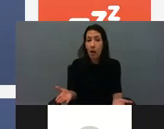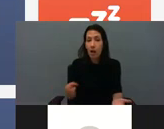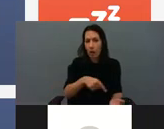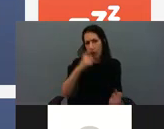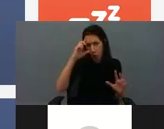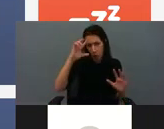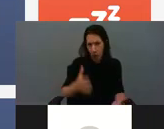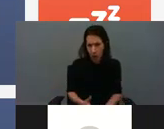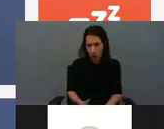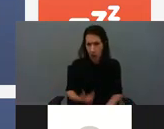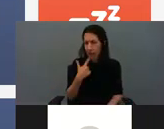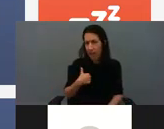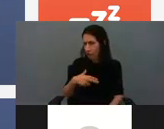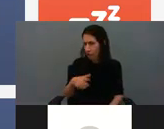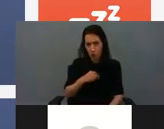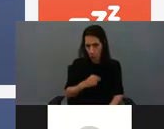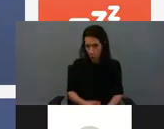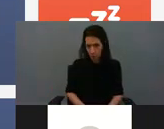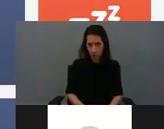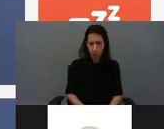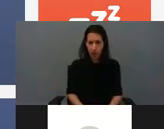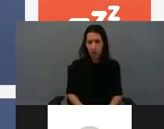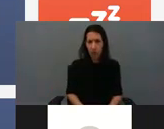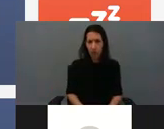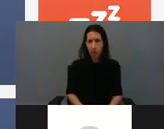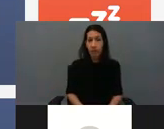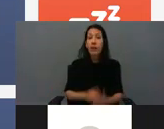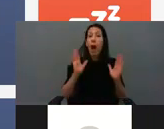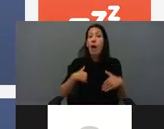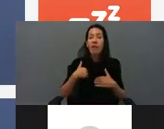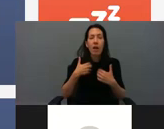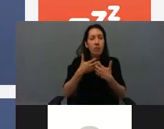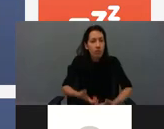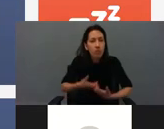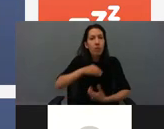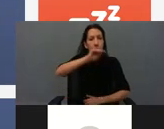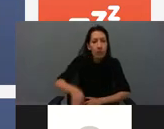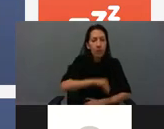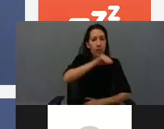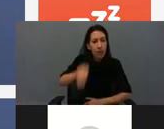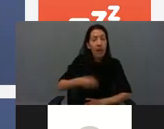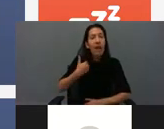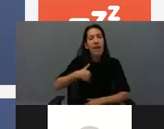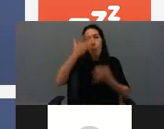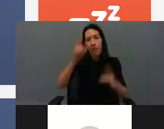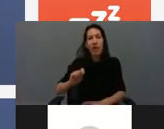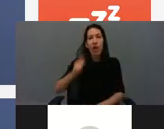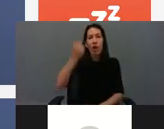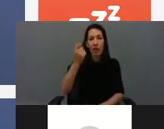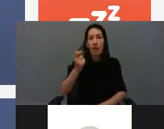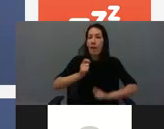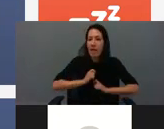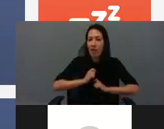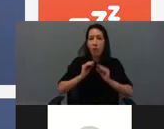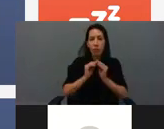loca, negándose a ello en un principio. Pero al final, a fuerza de ser insistente, conseguí que me compraran uno